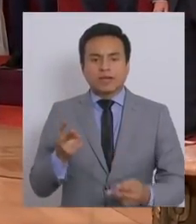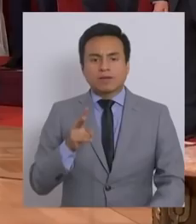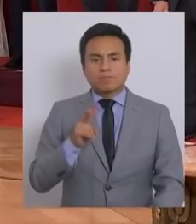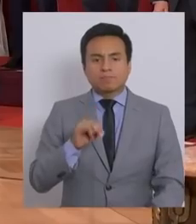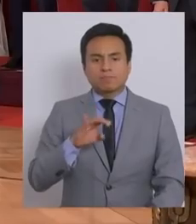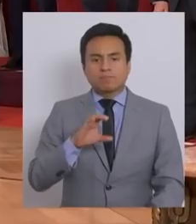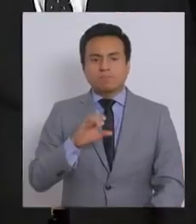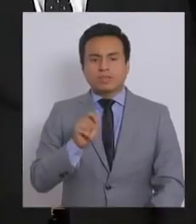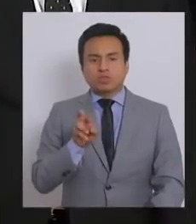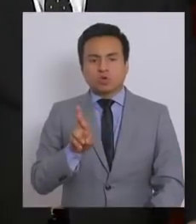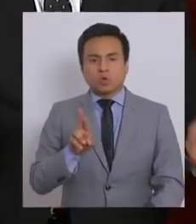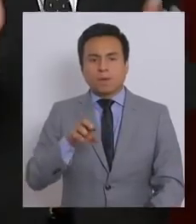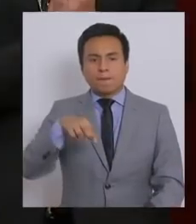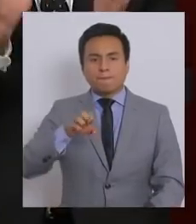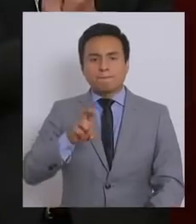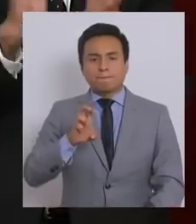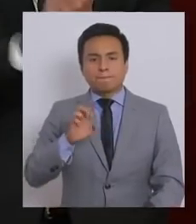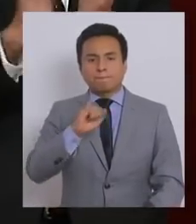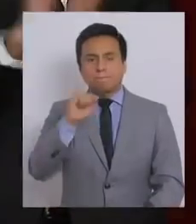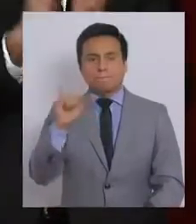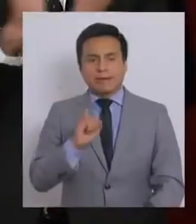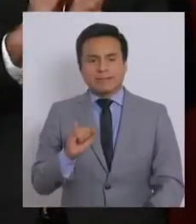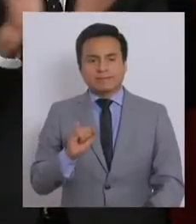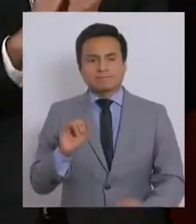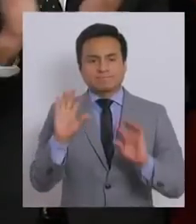Víctor Pérez.